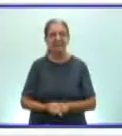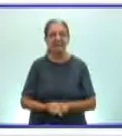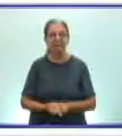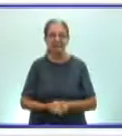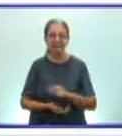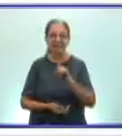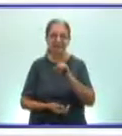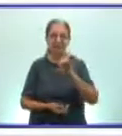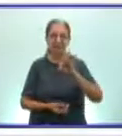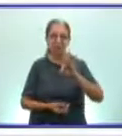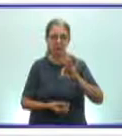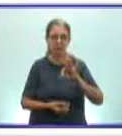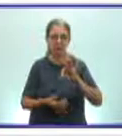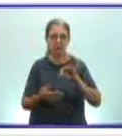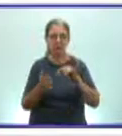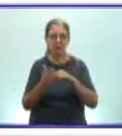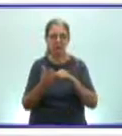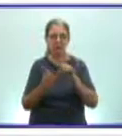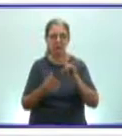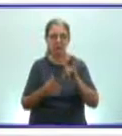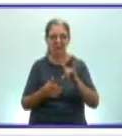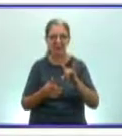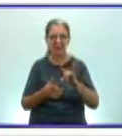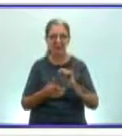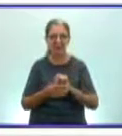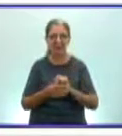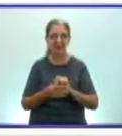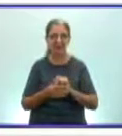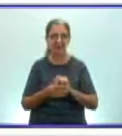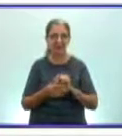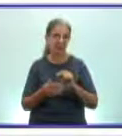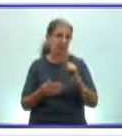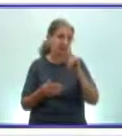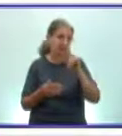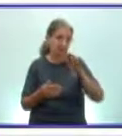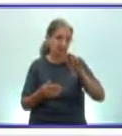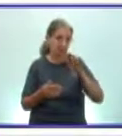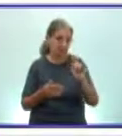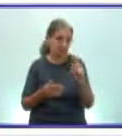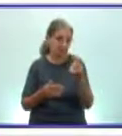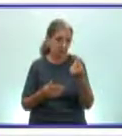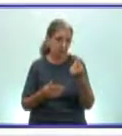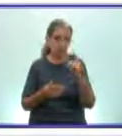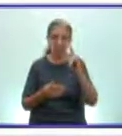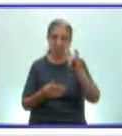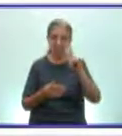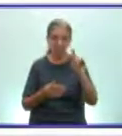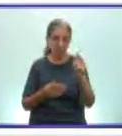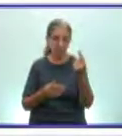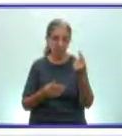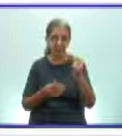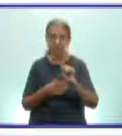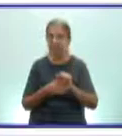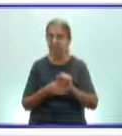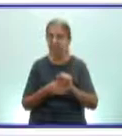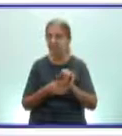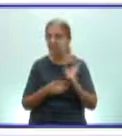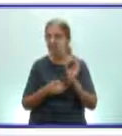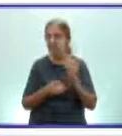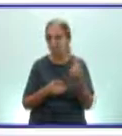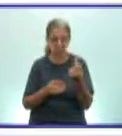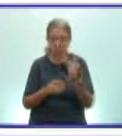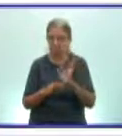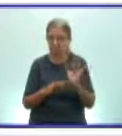9, 14 por 1 porque es una sola vez que aparece, 9 por 1 porque también es una